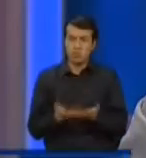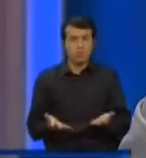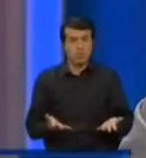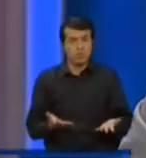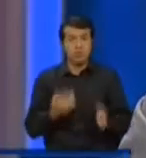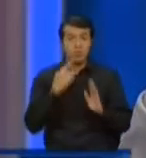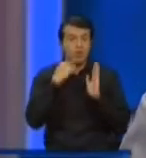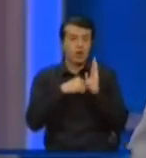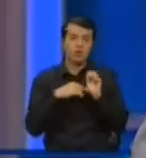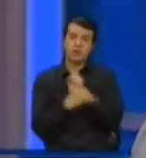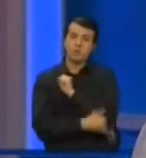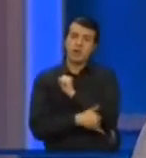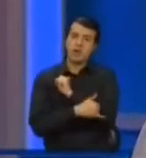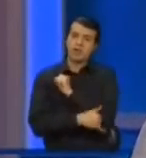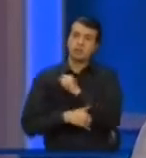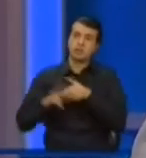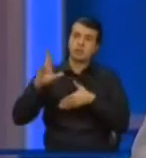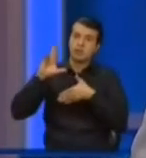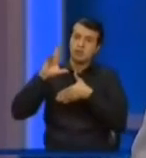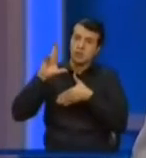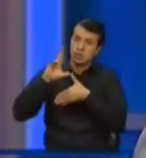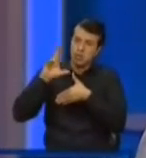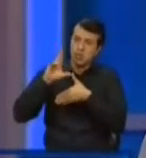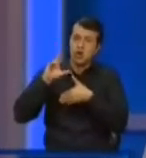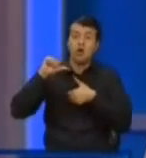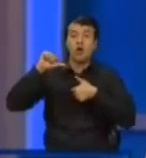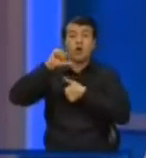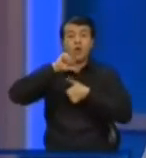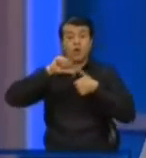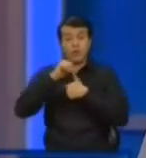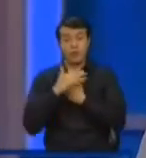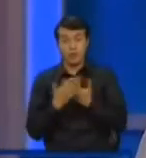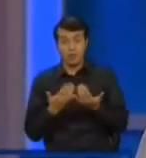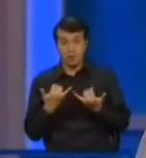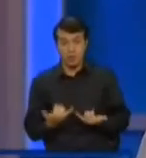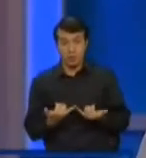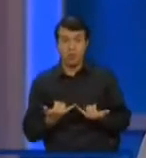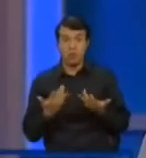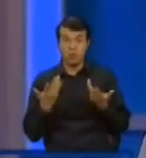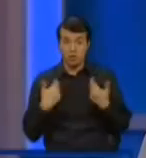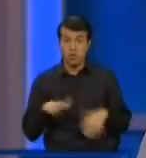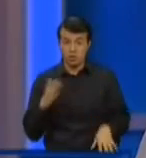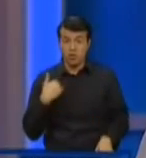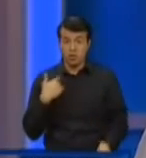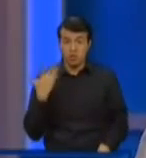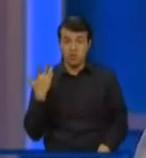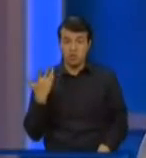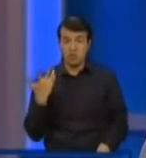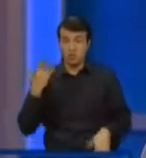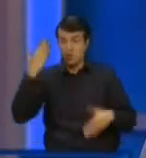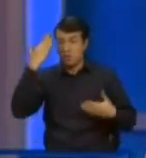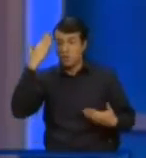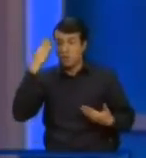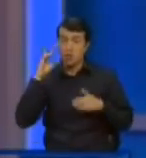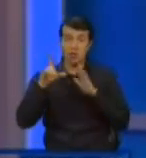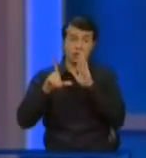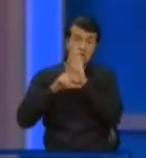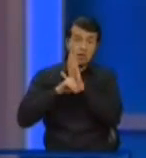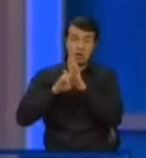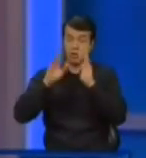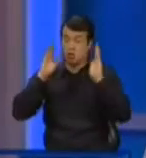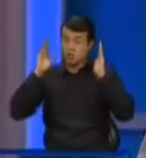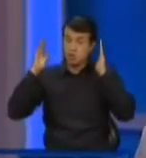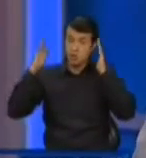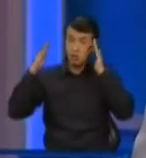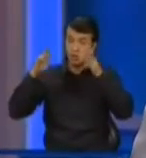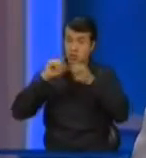Ni los países de Sudamérica ni los países de Centroamérica tienen en estos momentos políticas que vayan